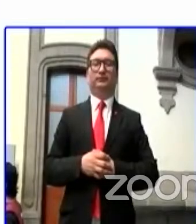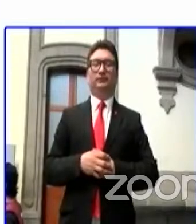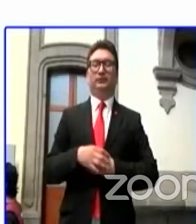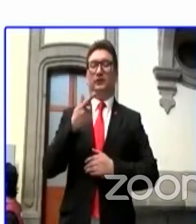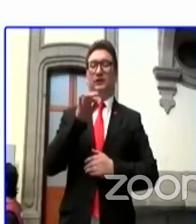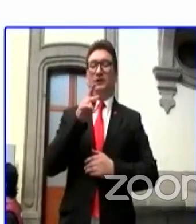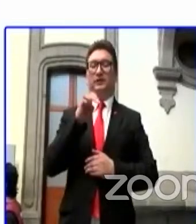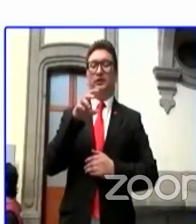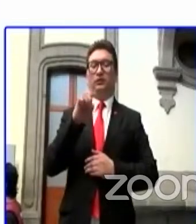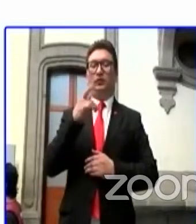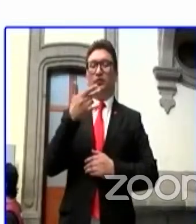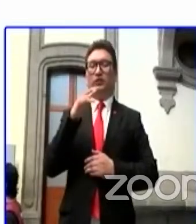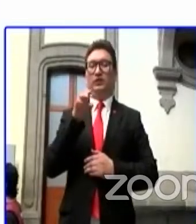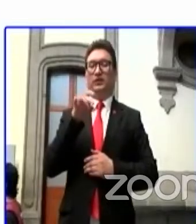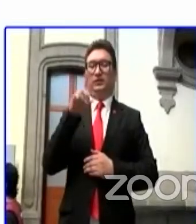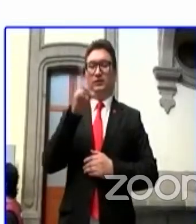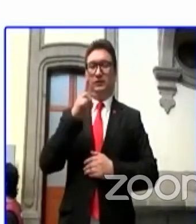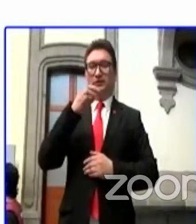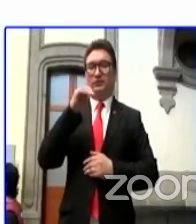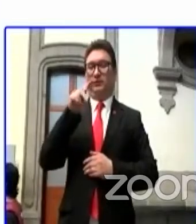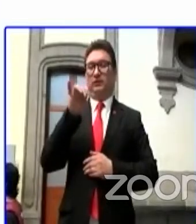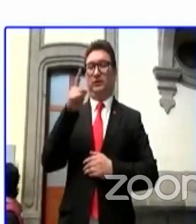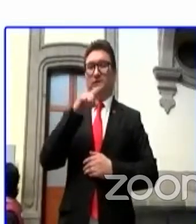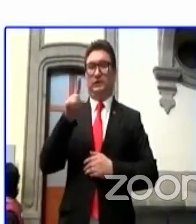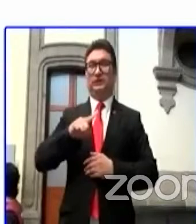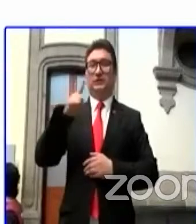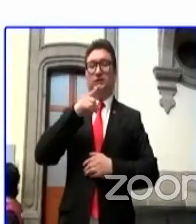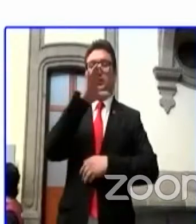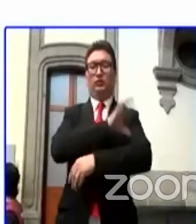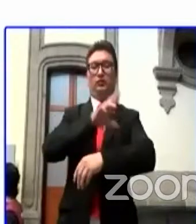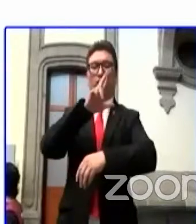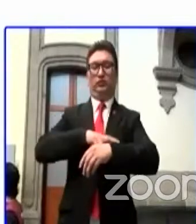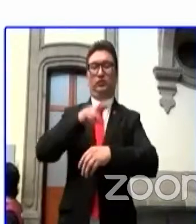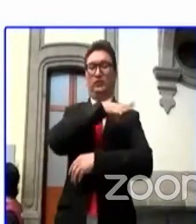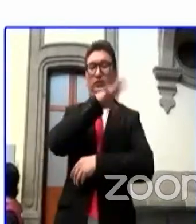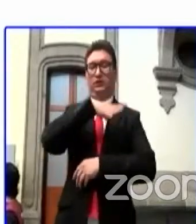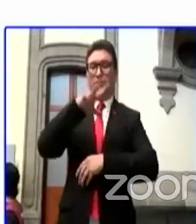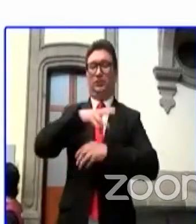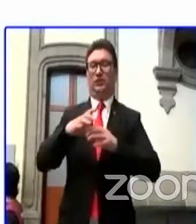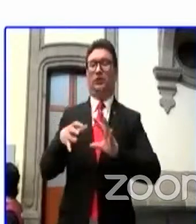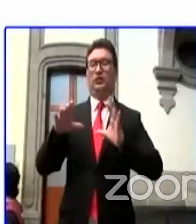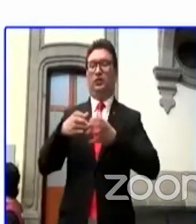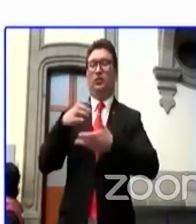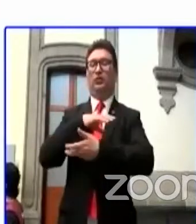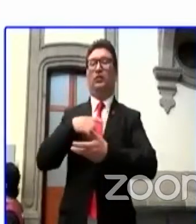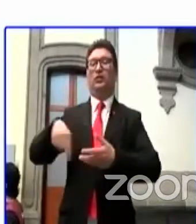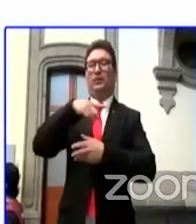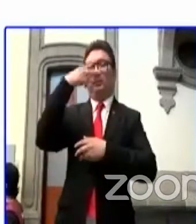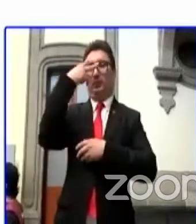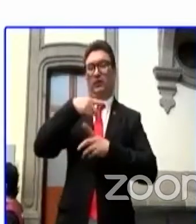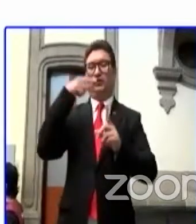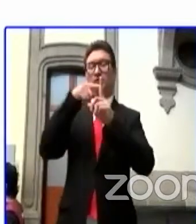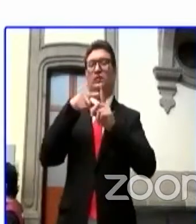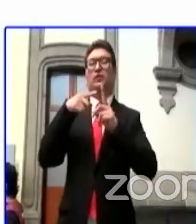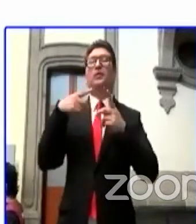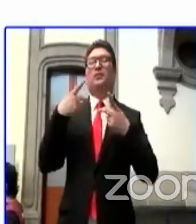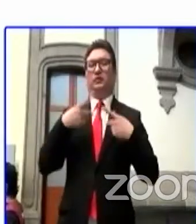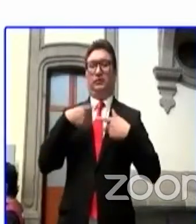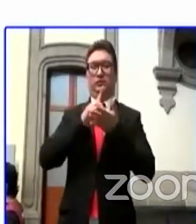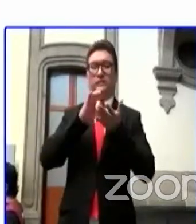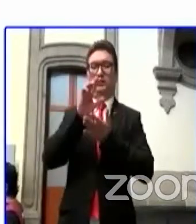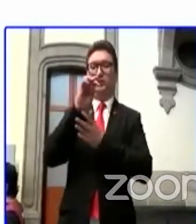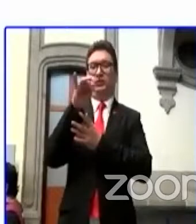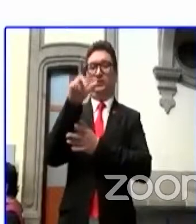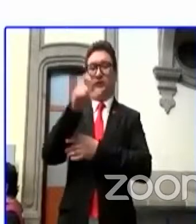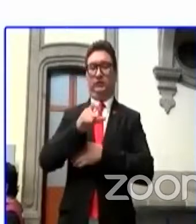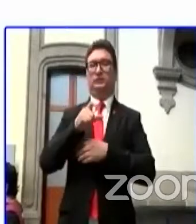Guillermo Hernández Martínez, coordinador general de la Coalición México por los Derechos de las Personas con Discapacidad,